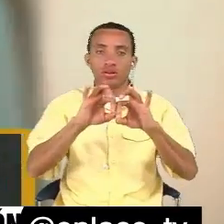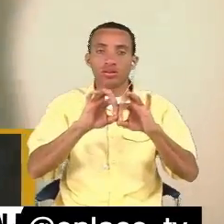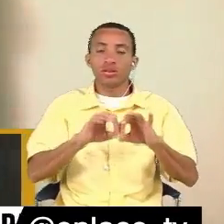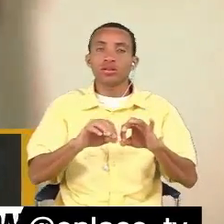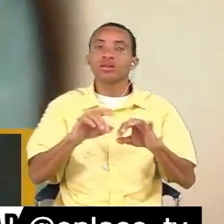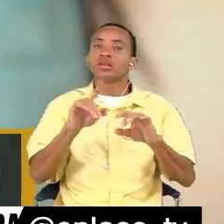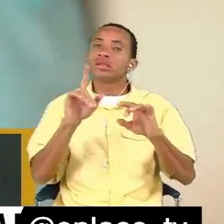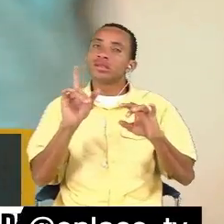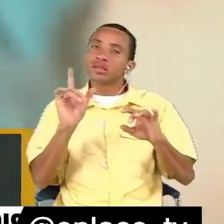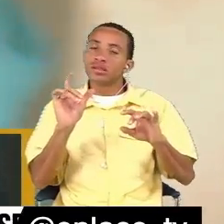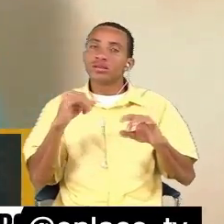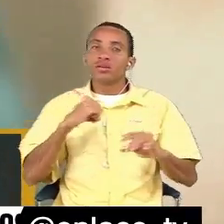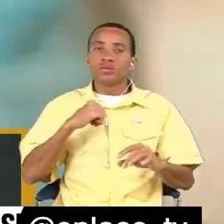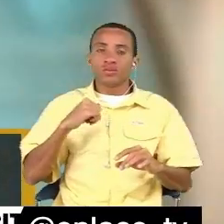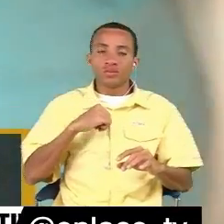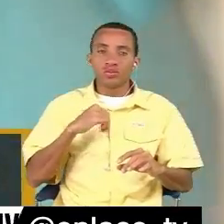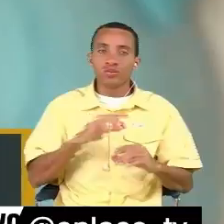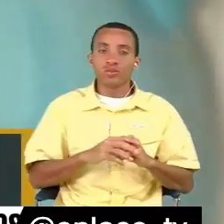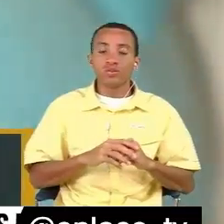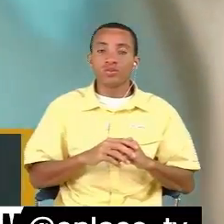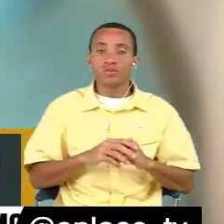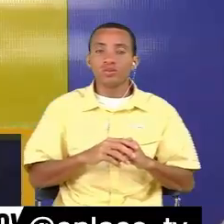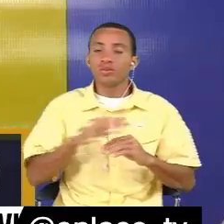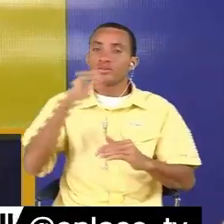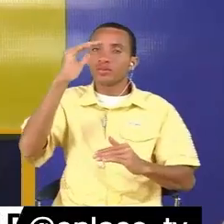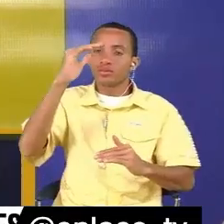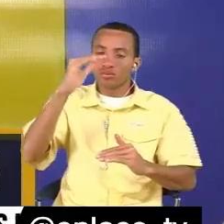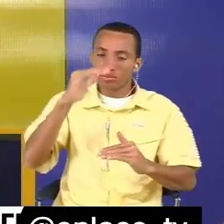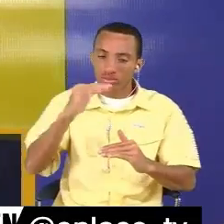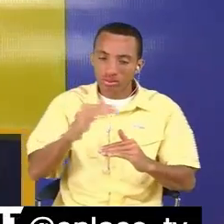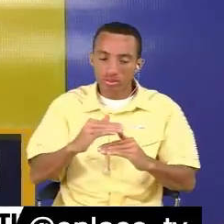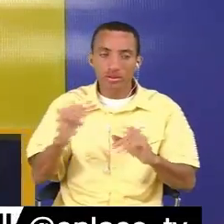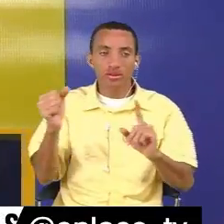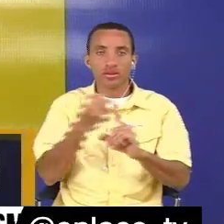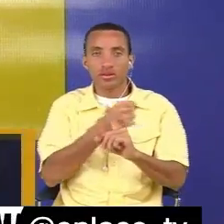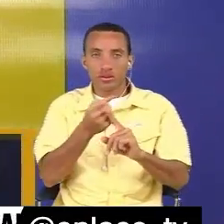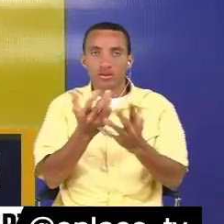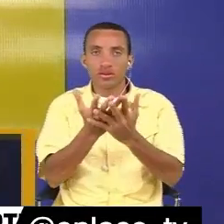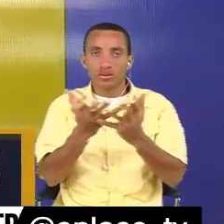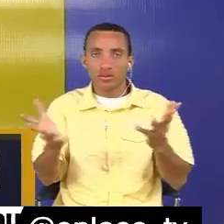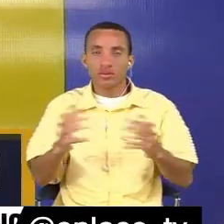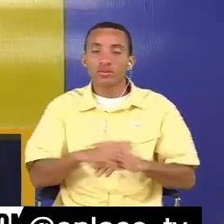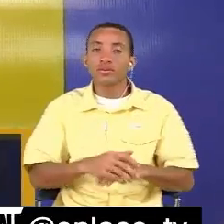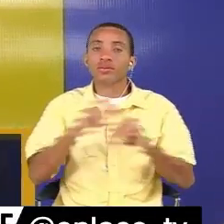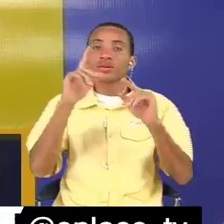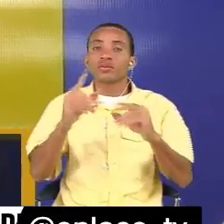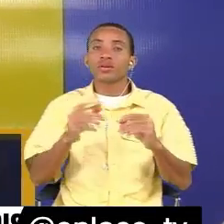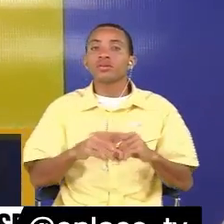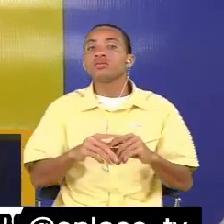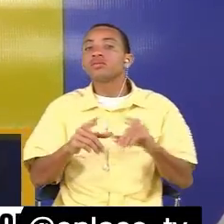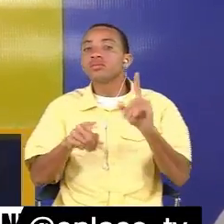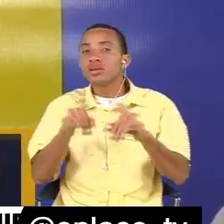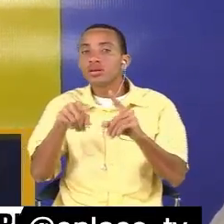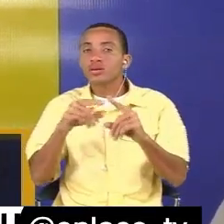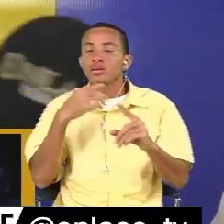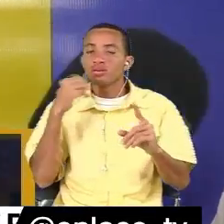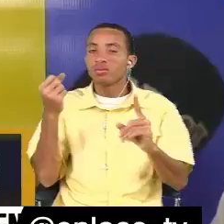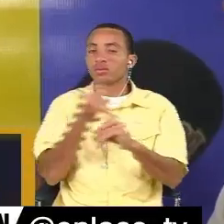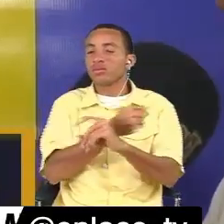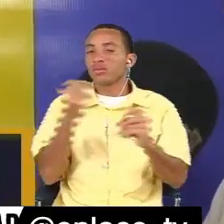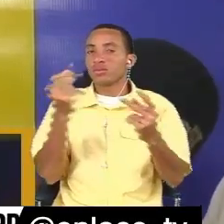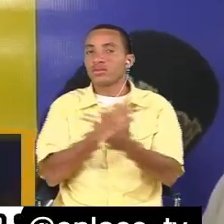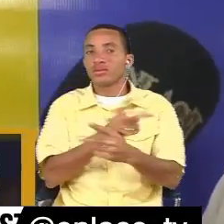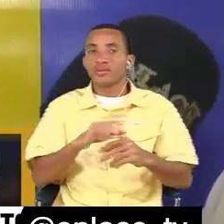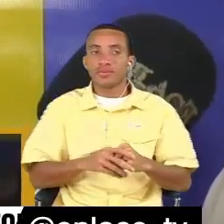ver si tratamos de reducir en gran porcentaje la comisión de estos hechos criminales. Si